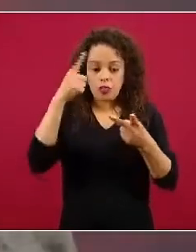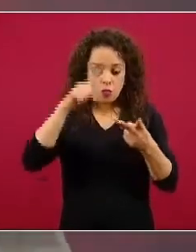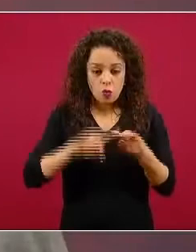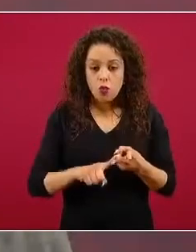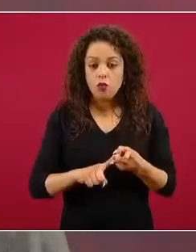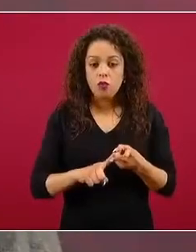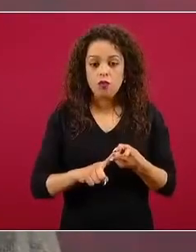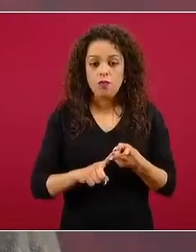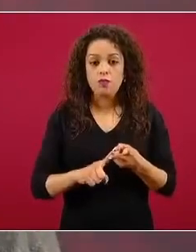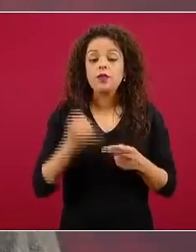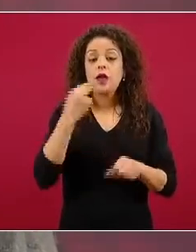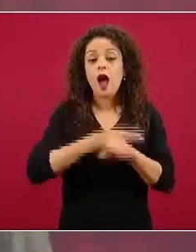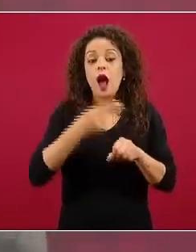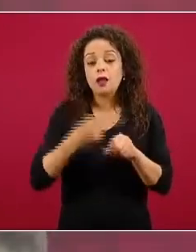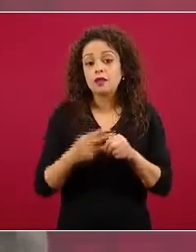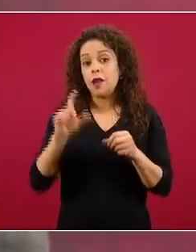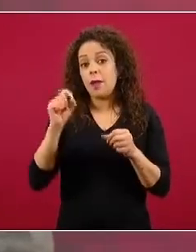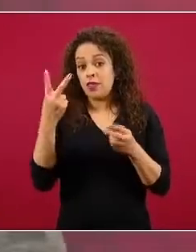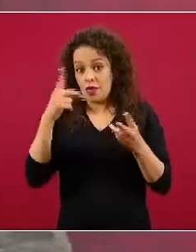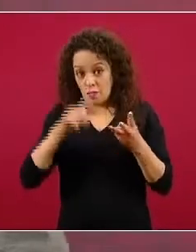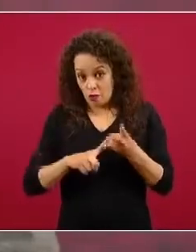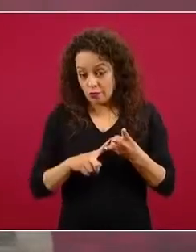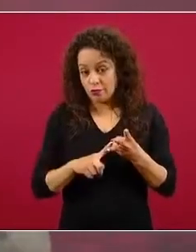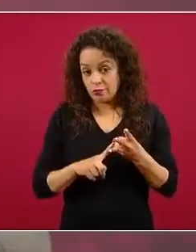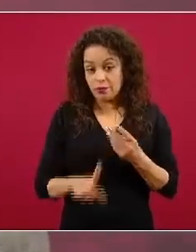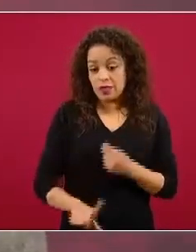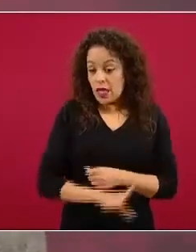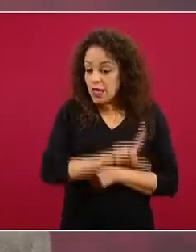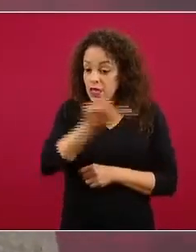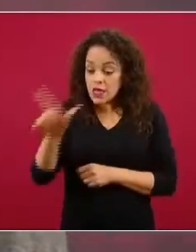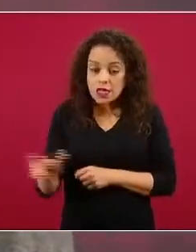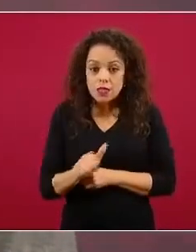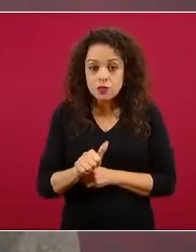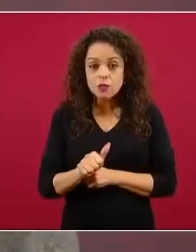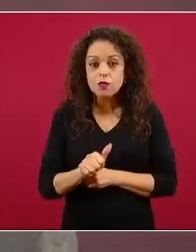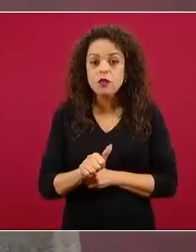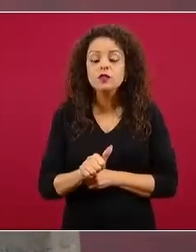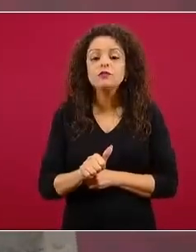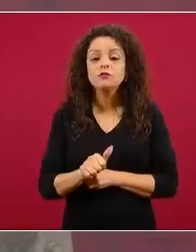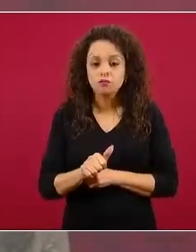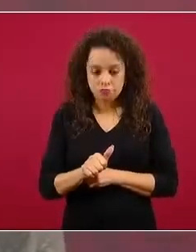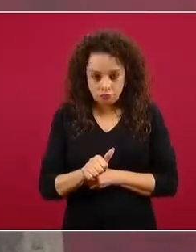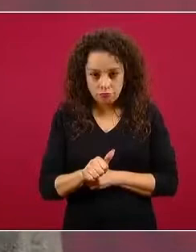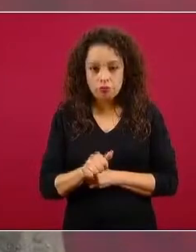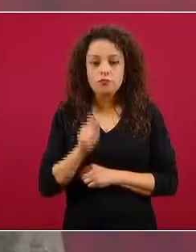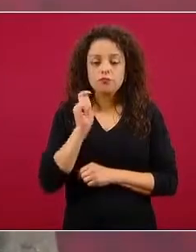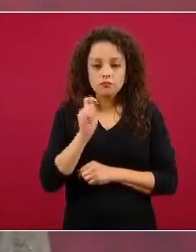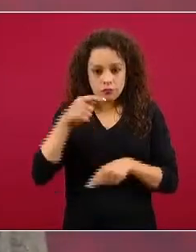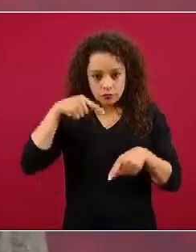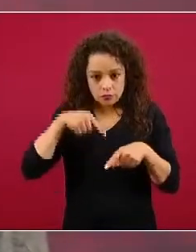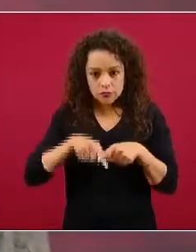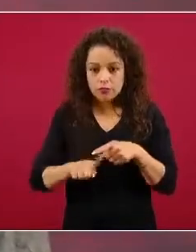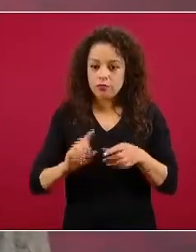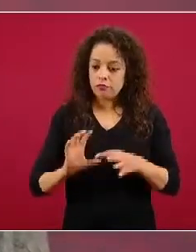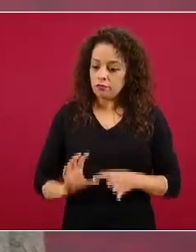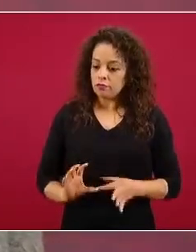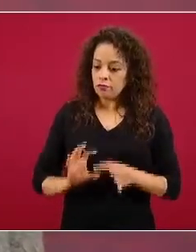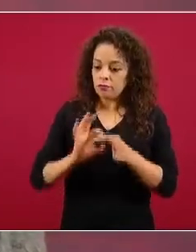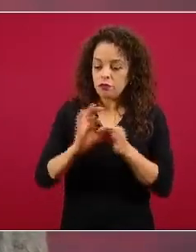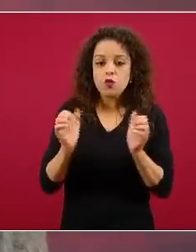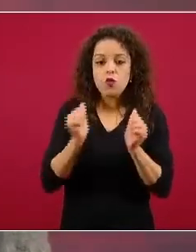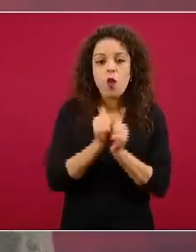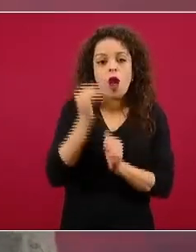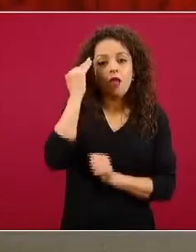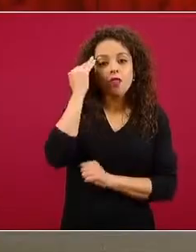incluso 1922. Y posteriormente empezó a entrar en una sincronía con la época de